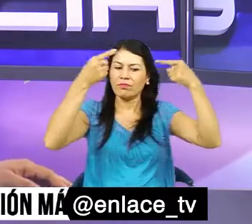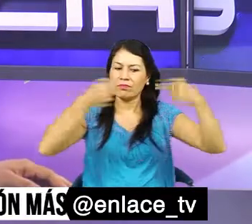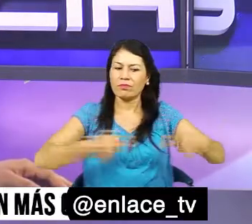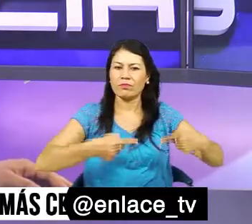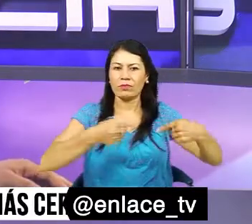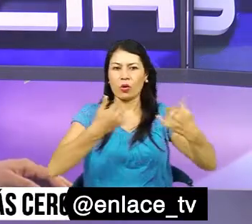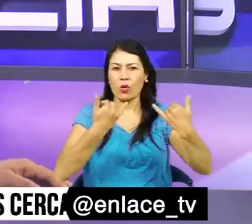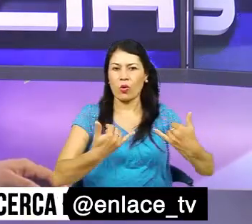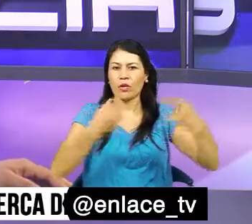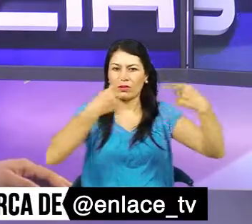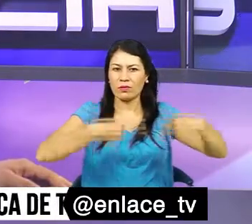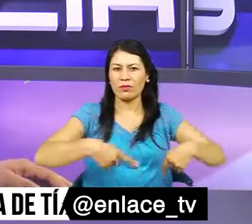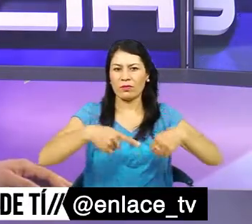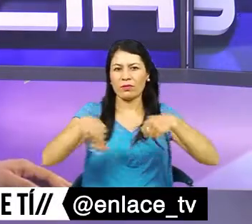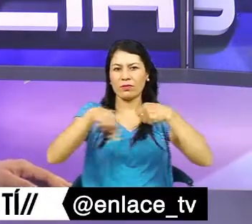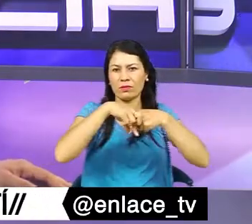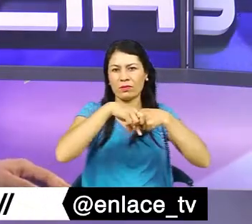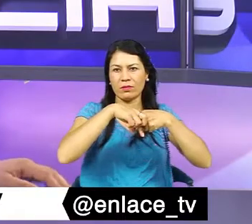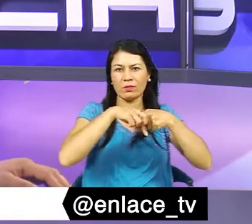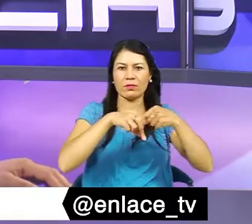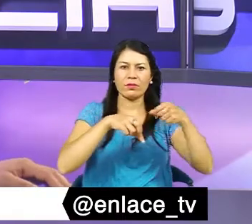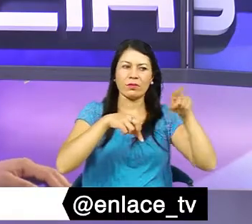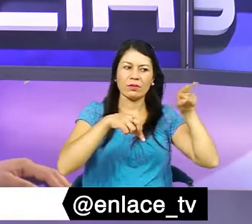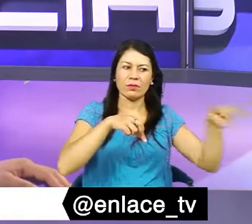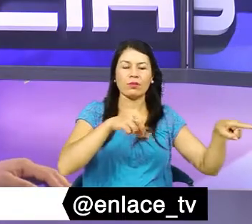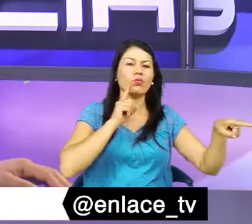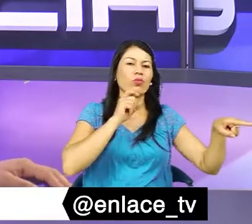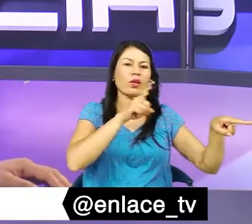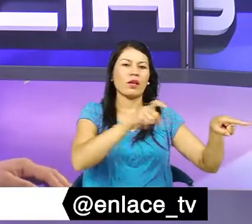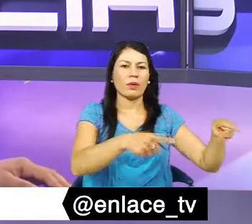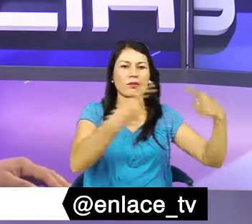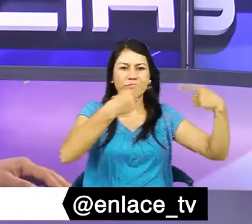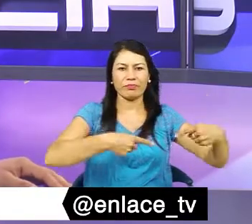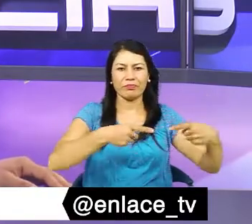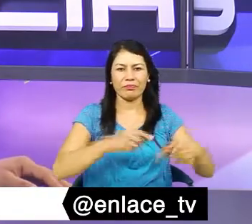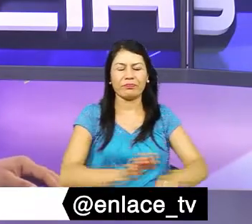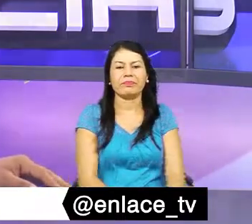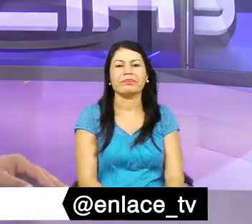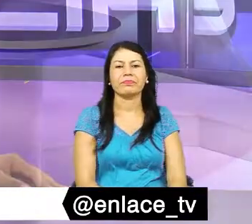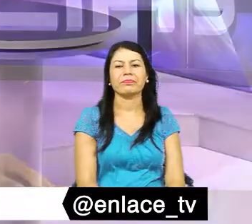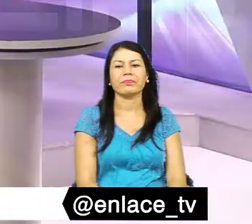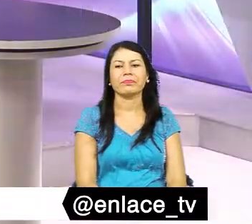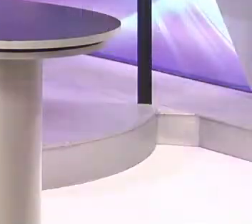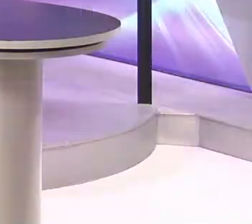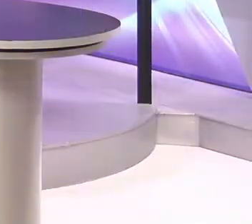casa Alianza Petrolera frente al Atlético Bucaramanga. Los esperamos.